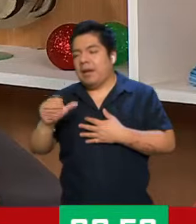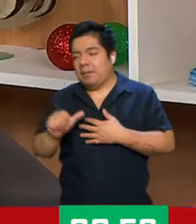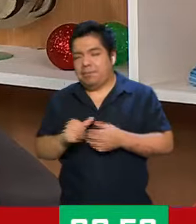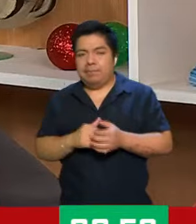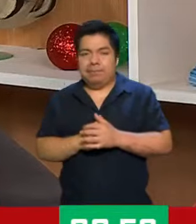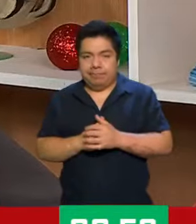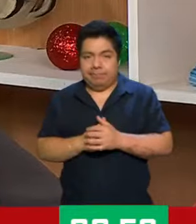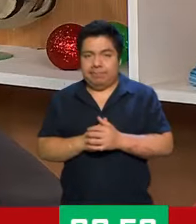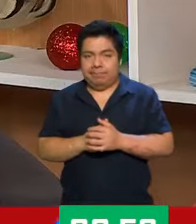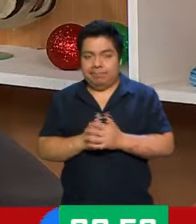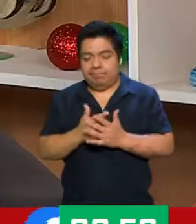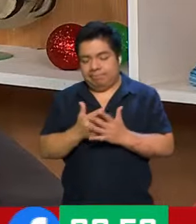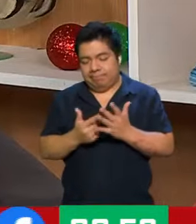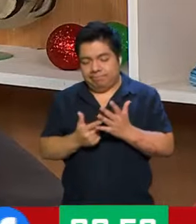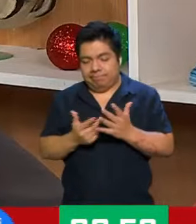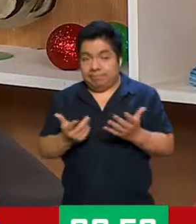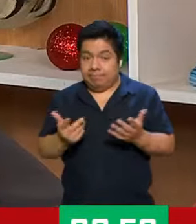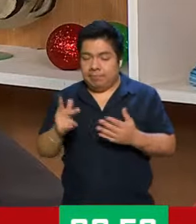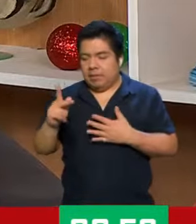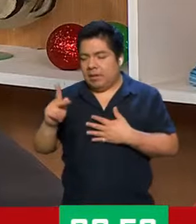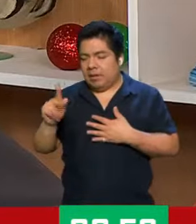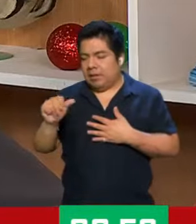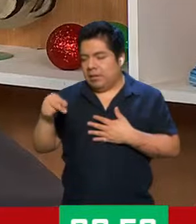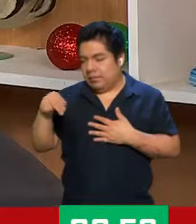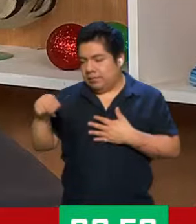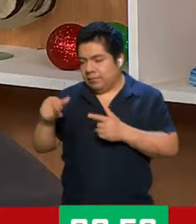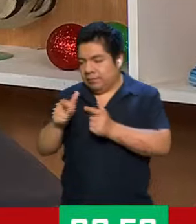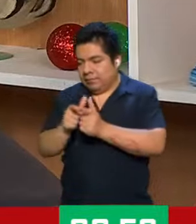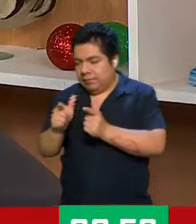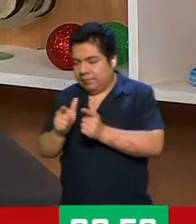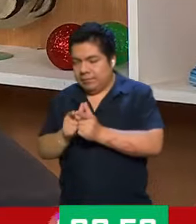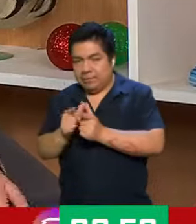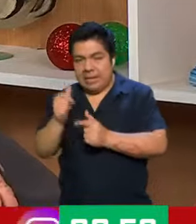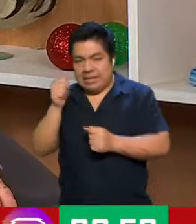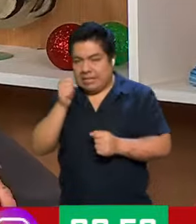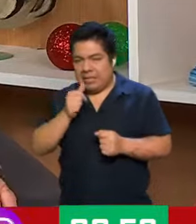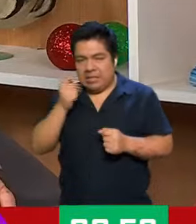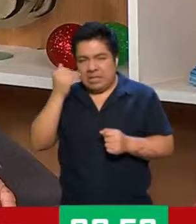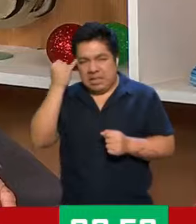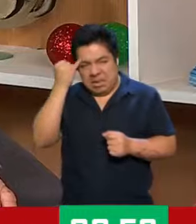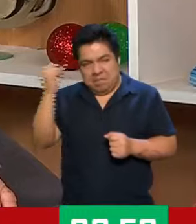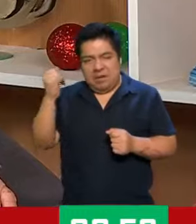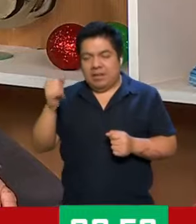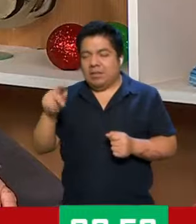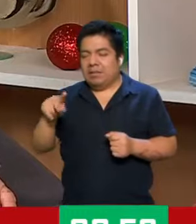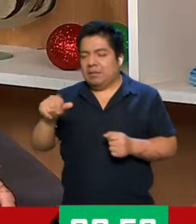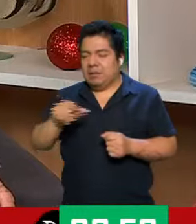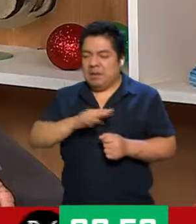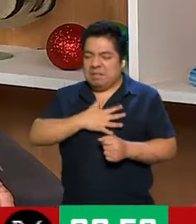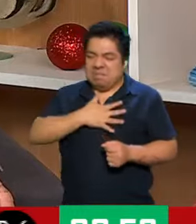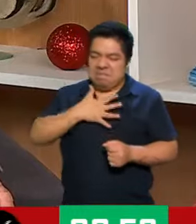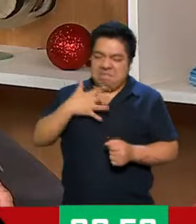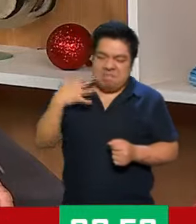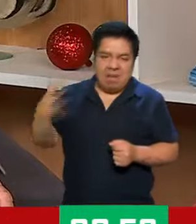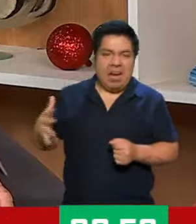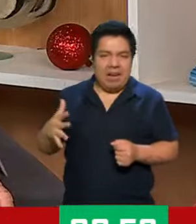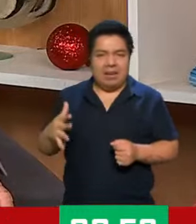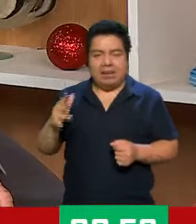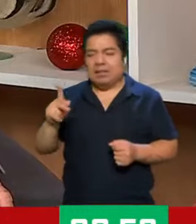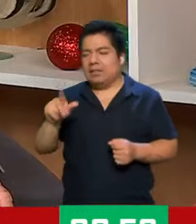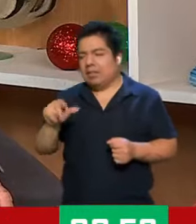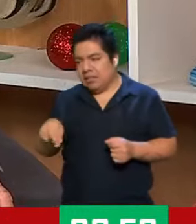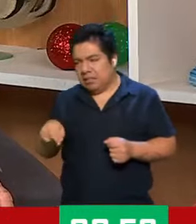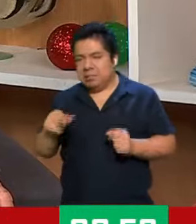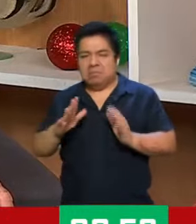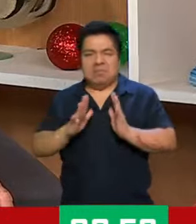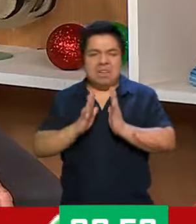Vaca. Es este PAN que ha repudiado la ideología panista. Esta ideología de